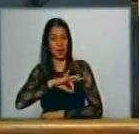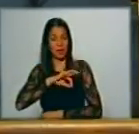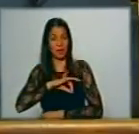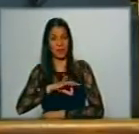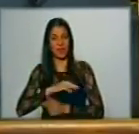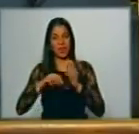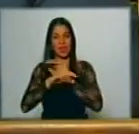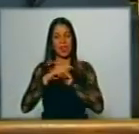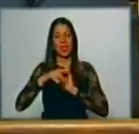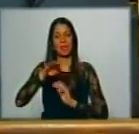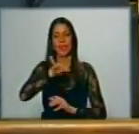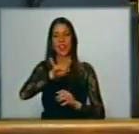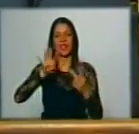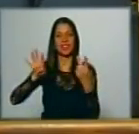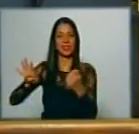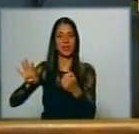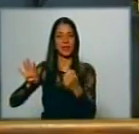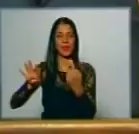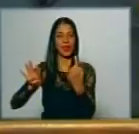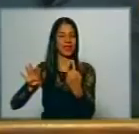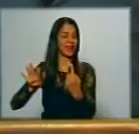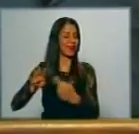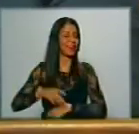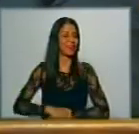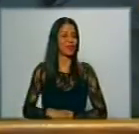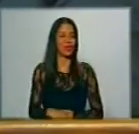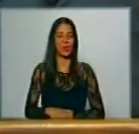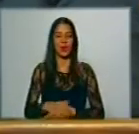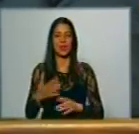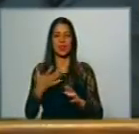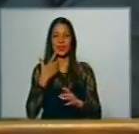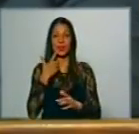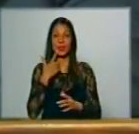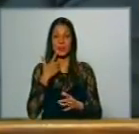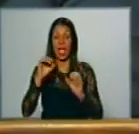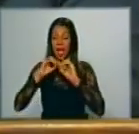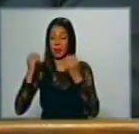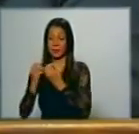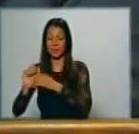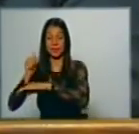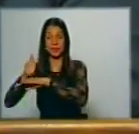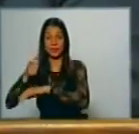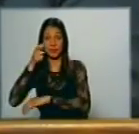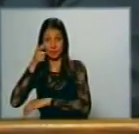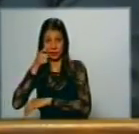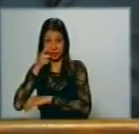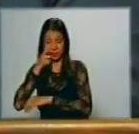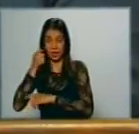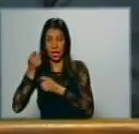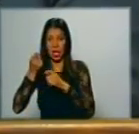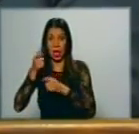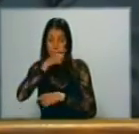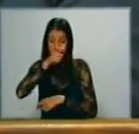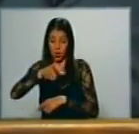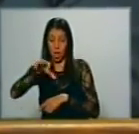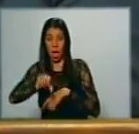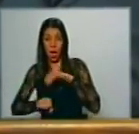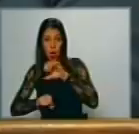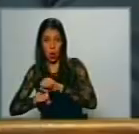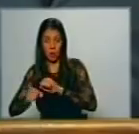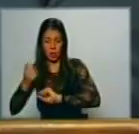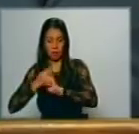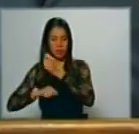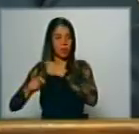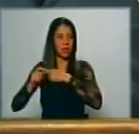Artículo 46. La Comisión Técnica Interinstitucional para la Defensa de los Derechos